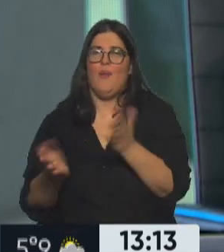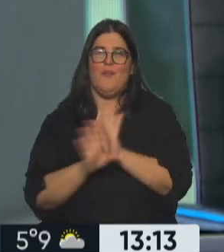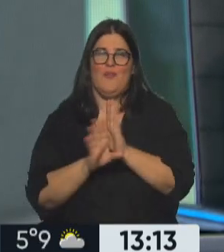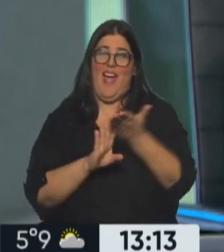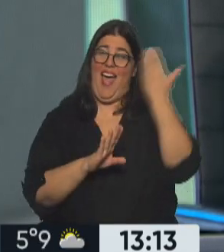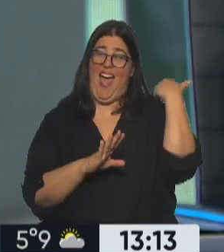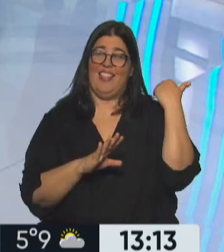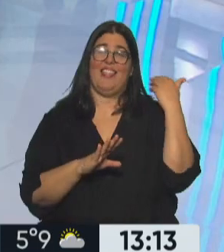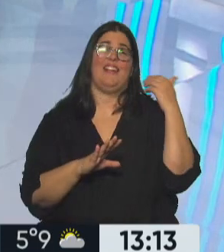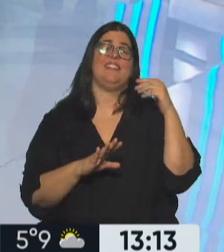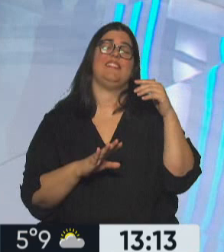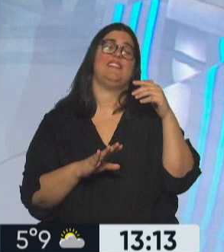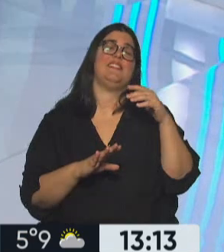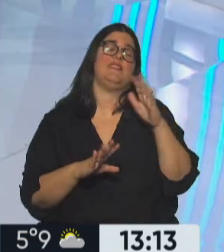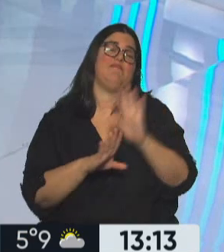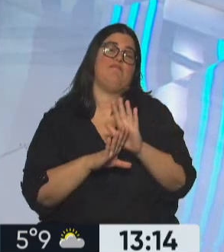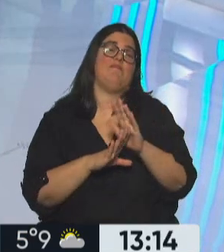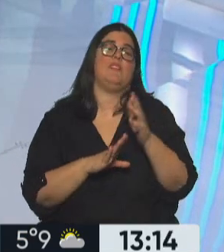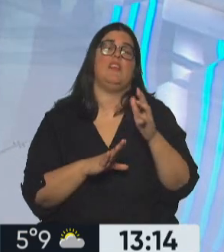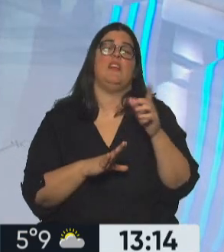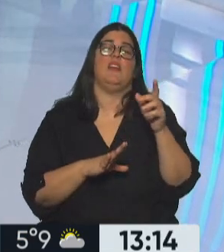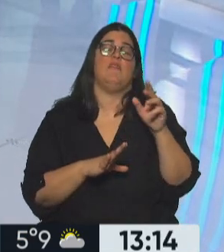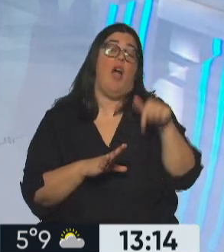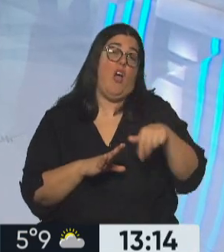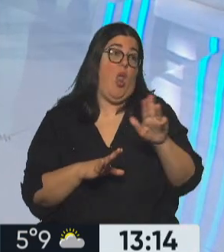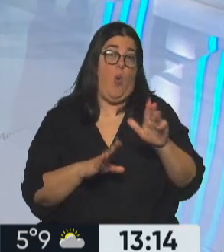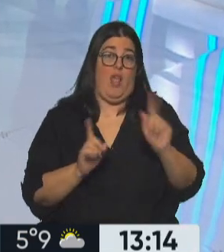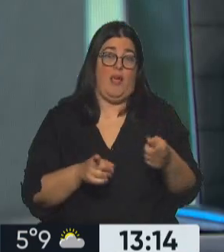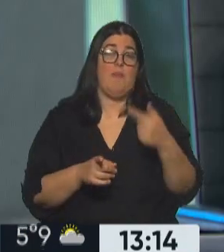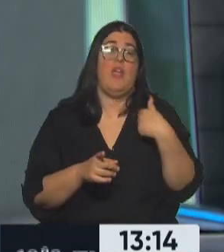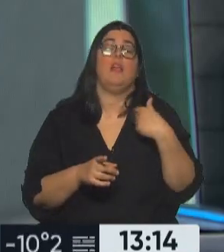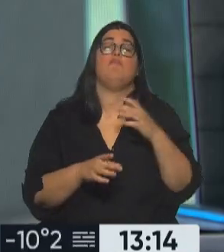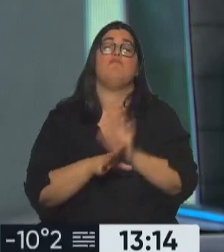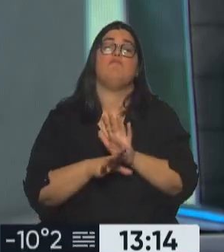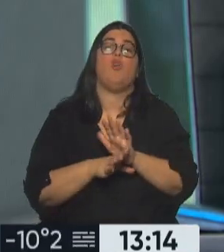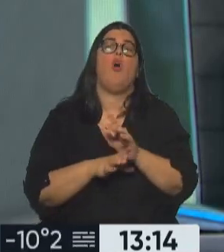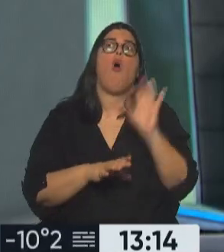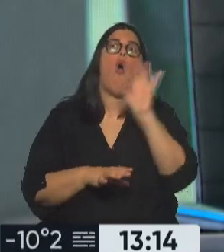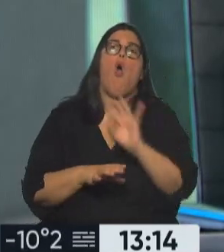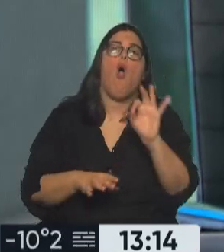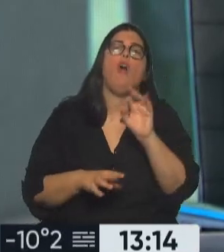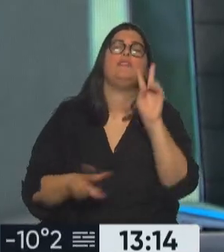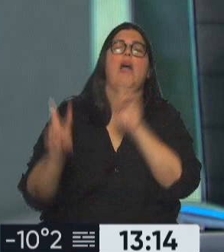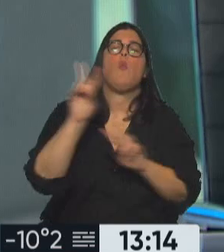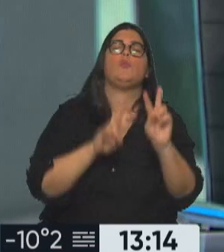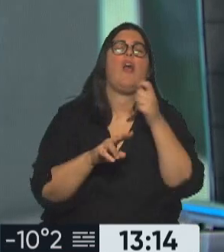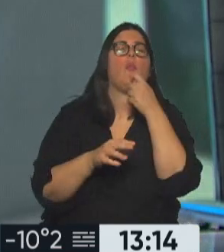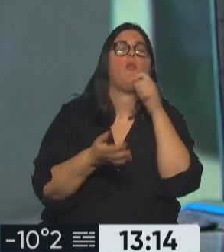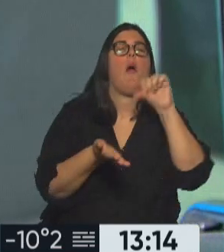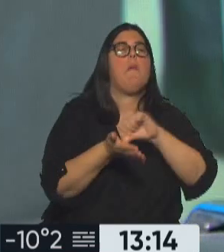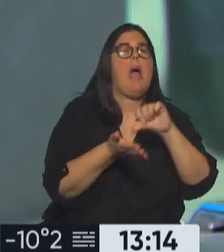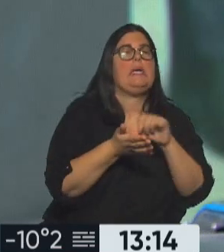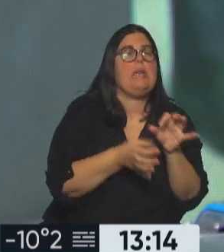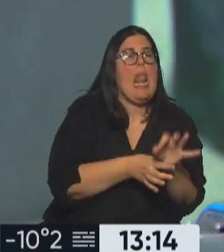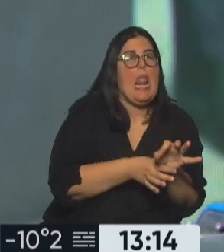etapa presidencial? ¿O es también una forma de diluir el poder de los países más pequeños frente a una China